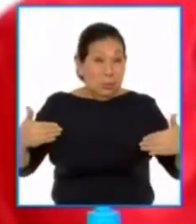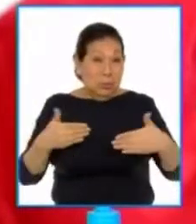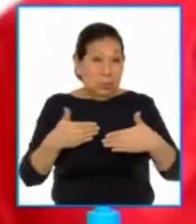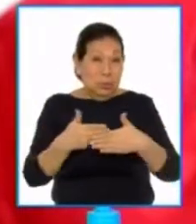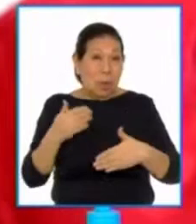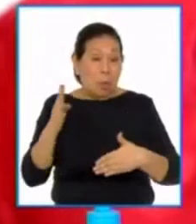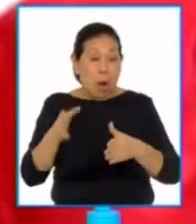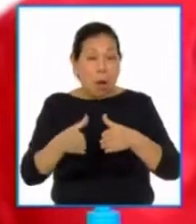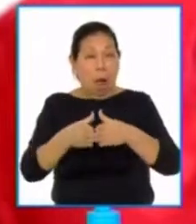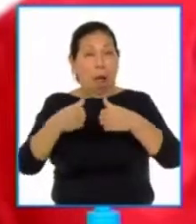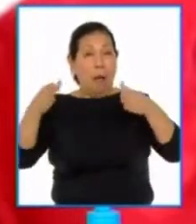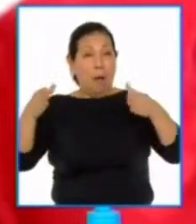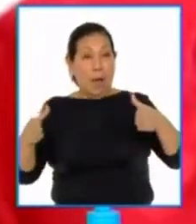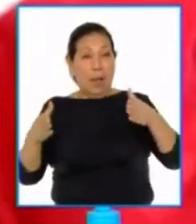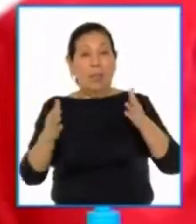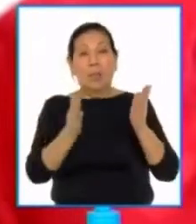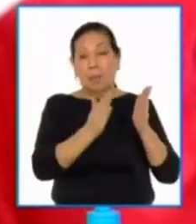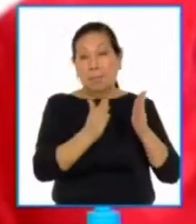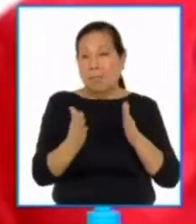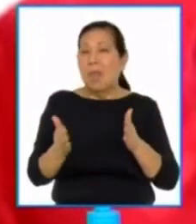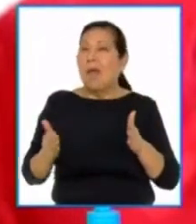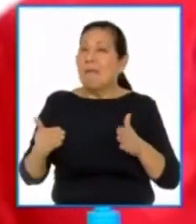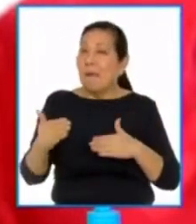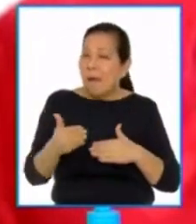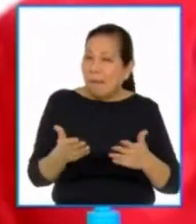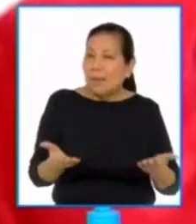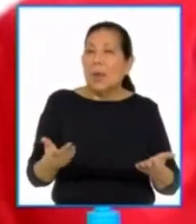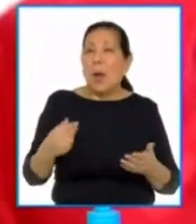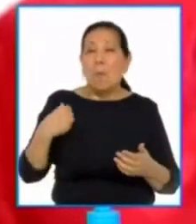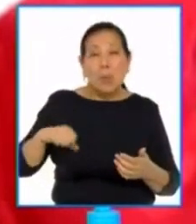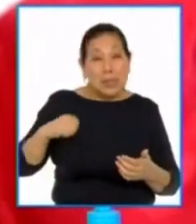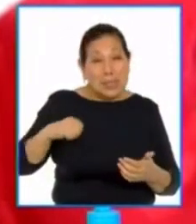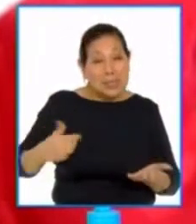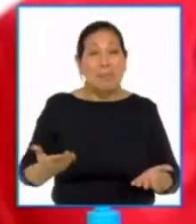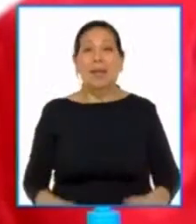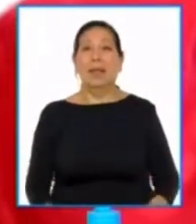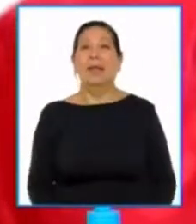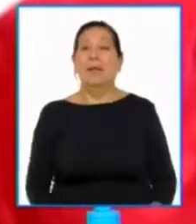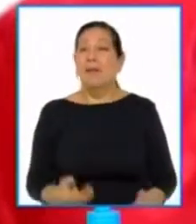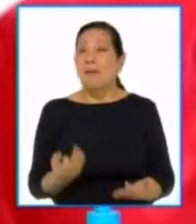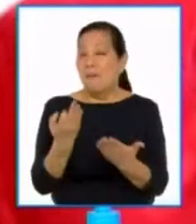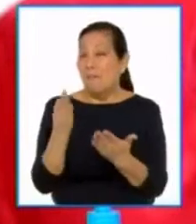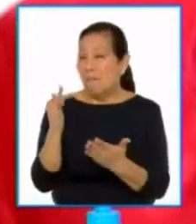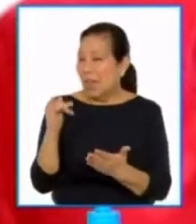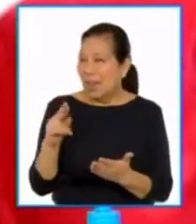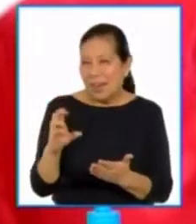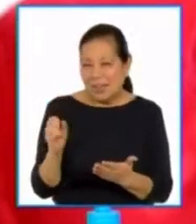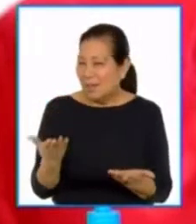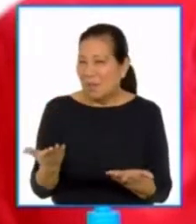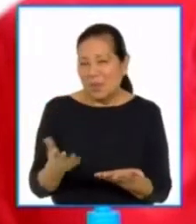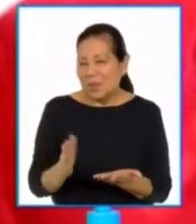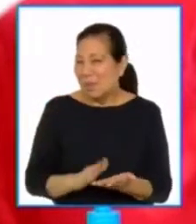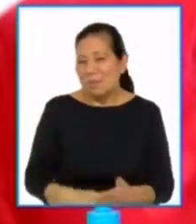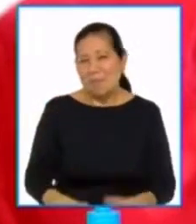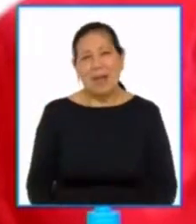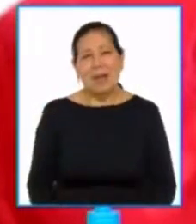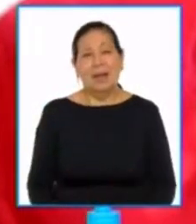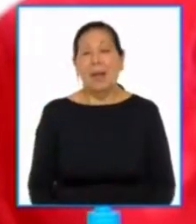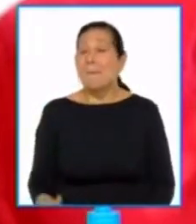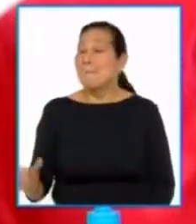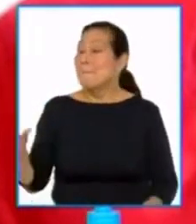de bancos grandes, bancos medianos, cajas y microfinancieras, no están mal.